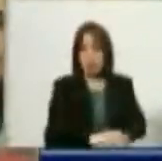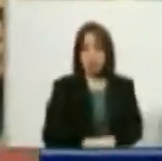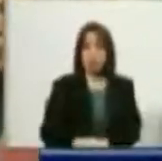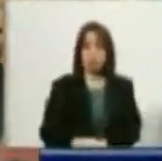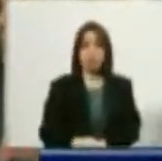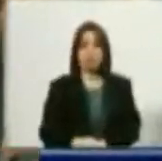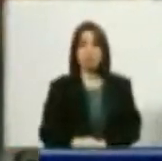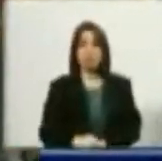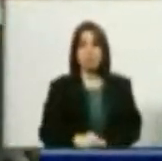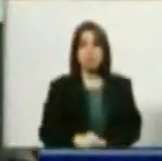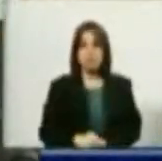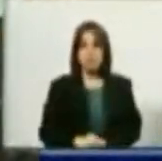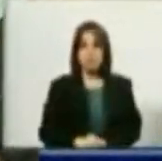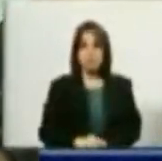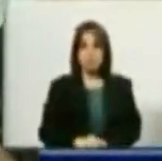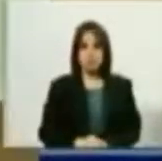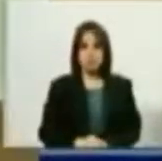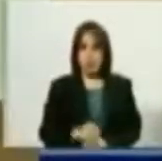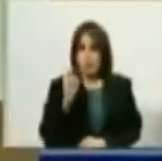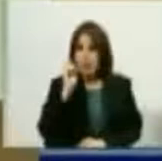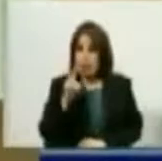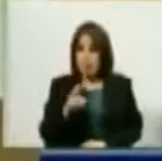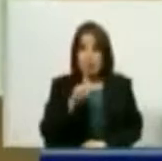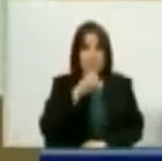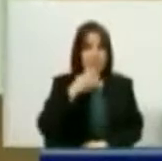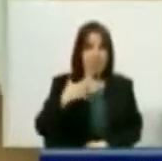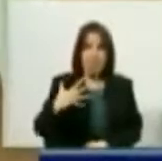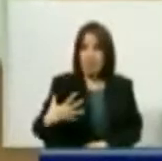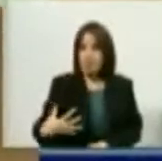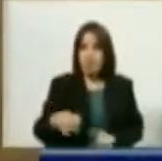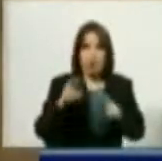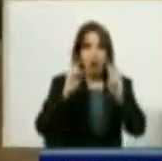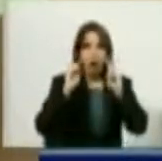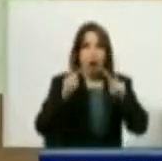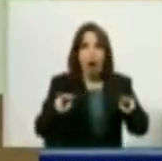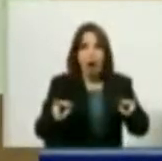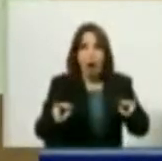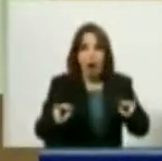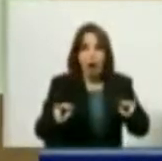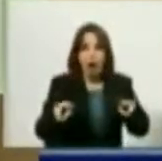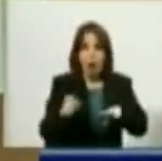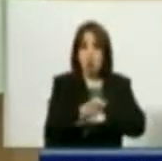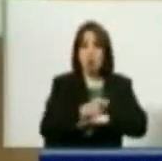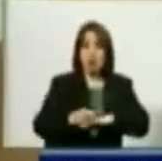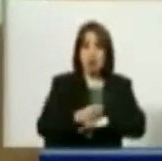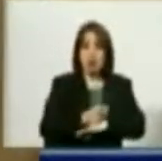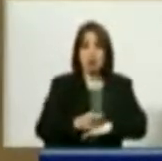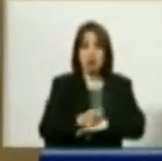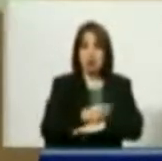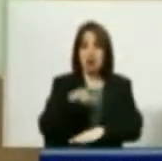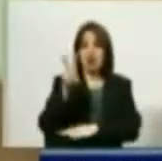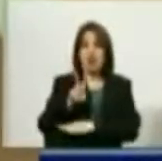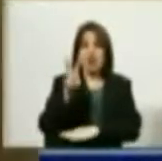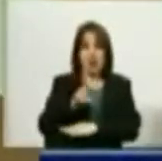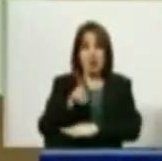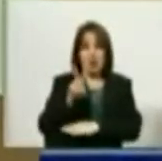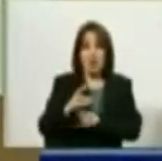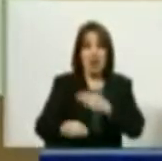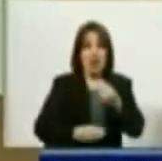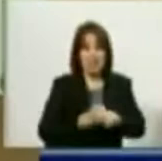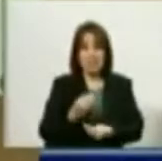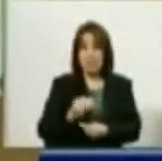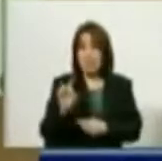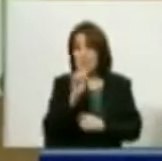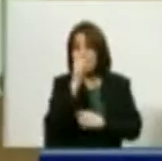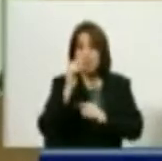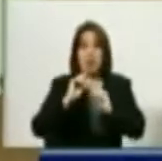reporte uno Miren esta belleza el más grande de latinoamérica gobernación de Vargas inaugura primer tramo del paseo